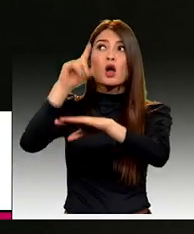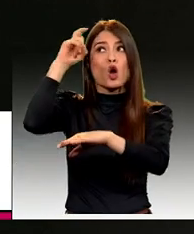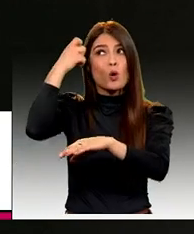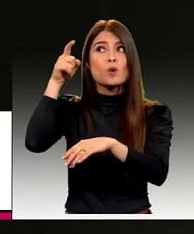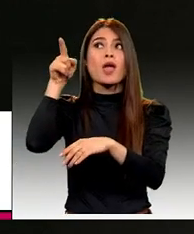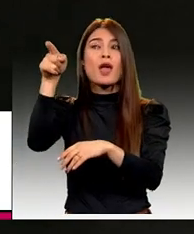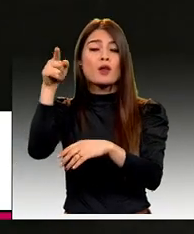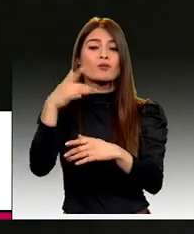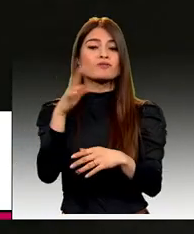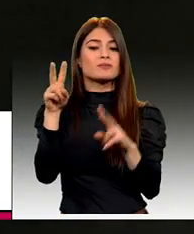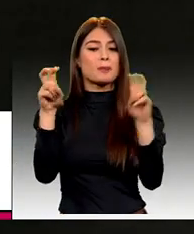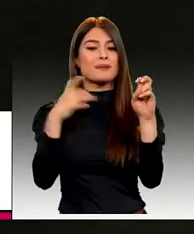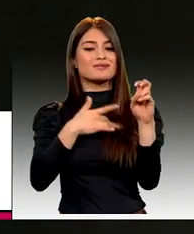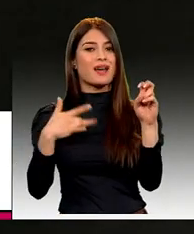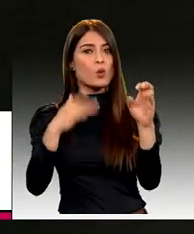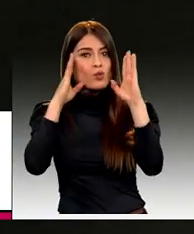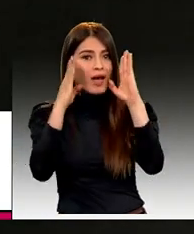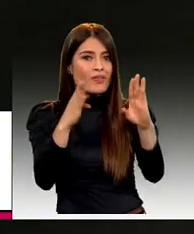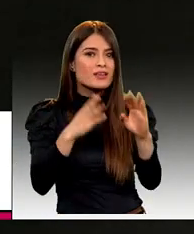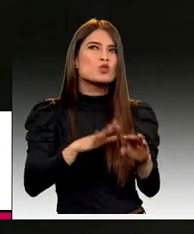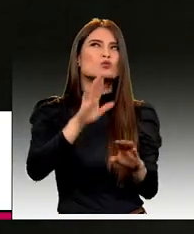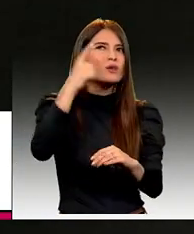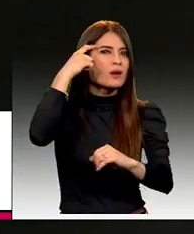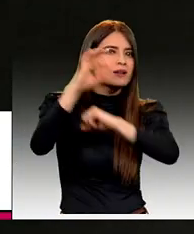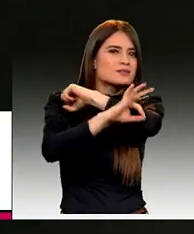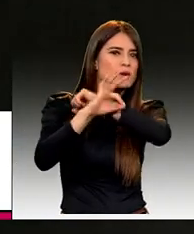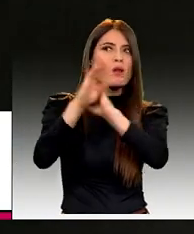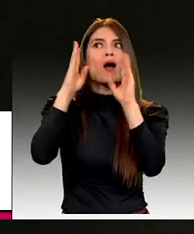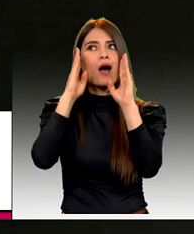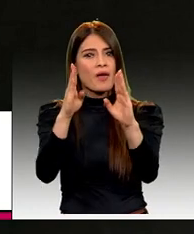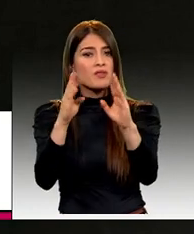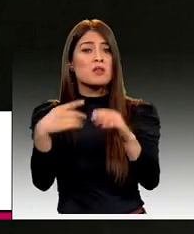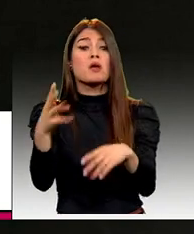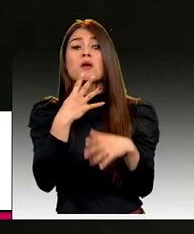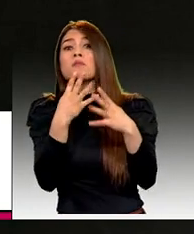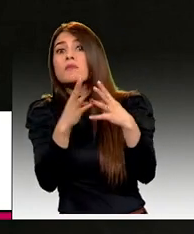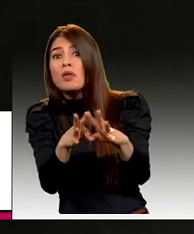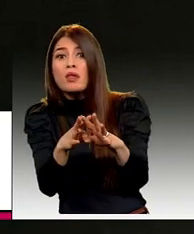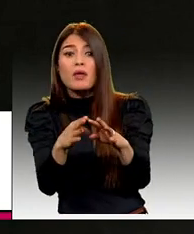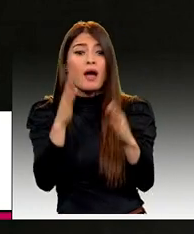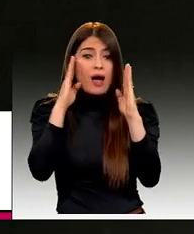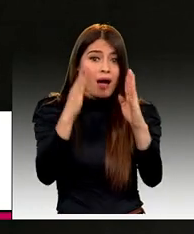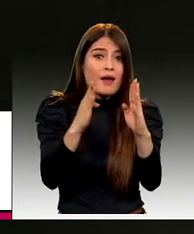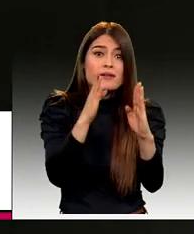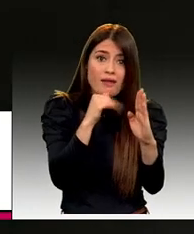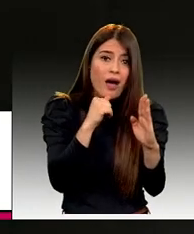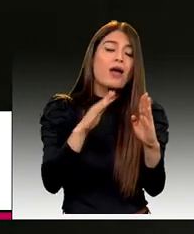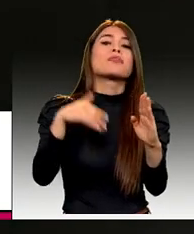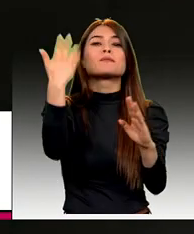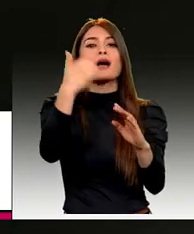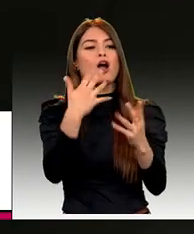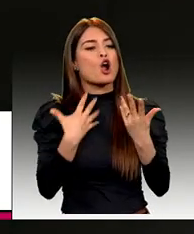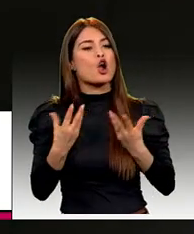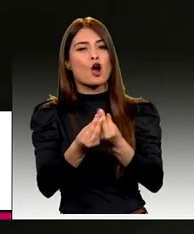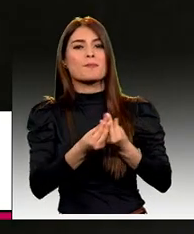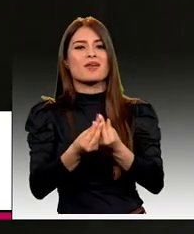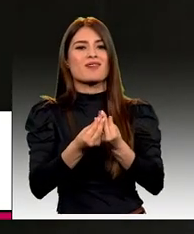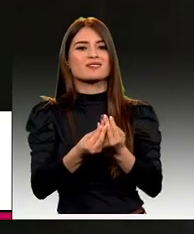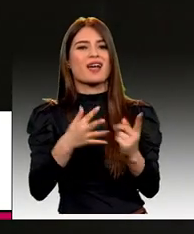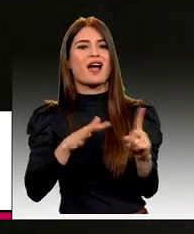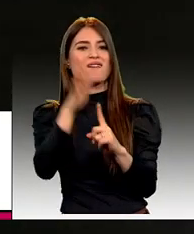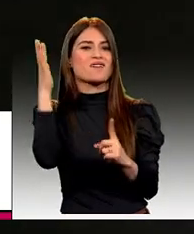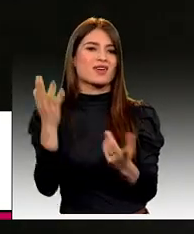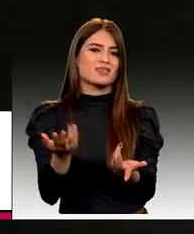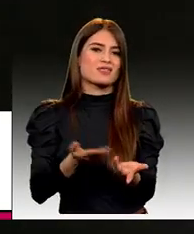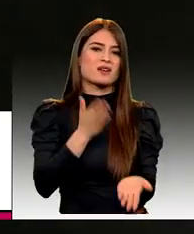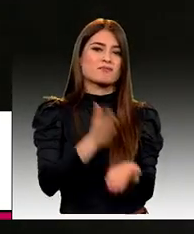salud mental. Porque si no se controla, se nos va a convertir en un problema de convivencia y de seguridad. Lastimosamente, así la persona actúe por estos cuadros, pero si